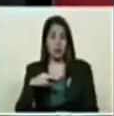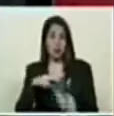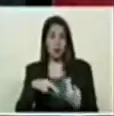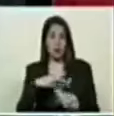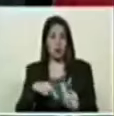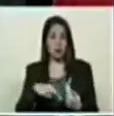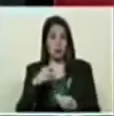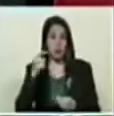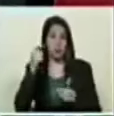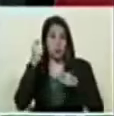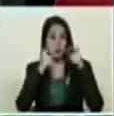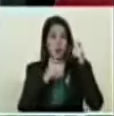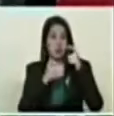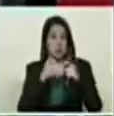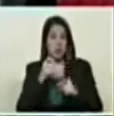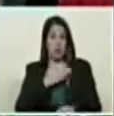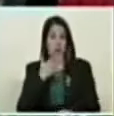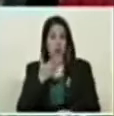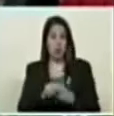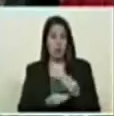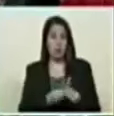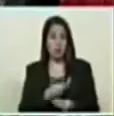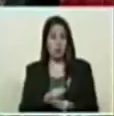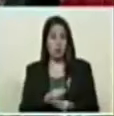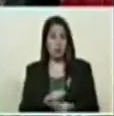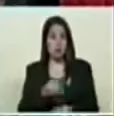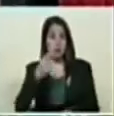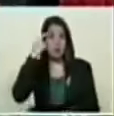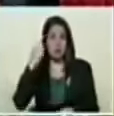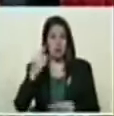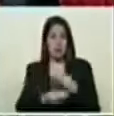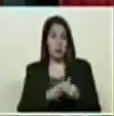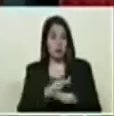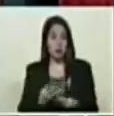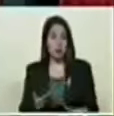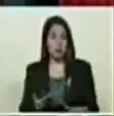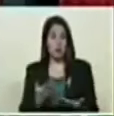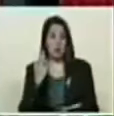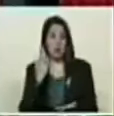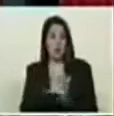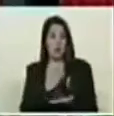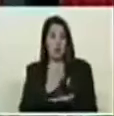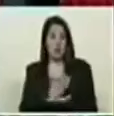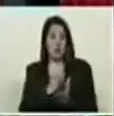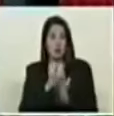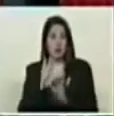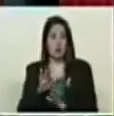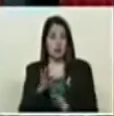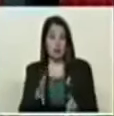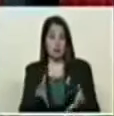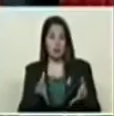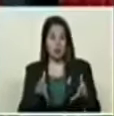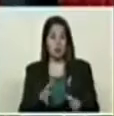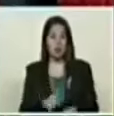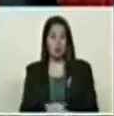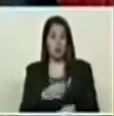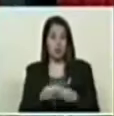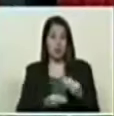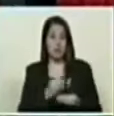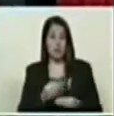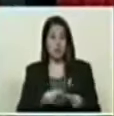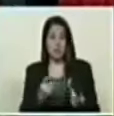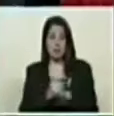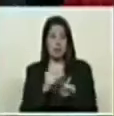y los chavistas, podemos hacerlo y sabemos hacerlo. Así estamos aquí, victoriosos, para hacer